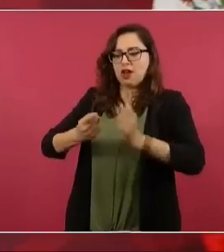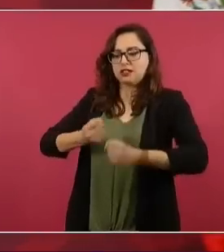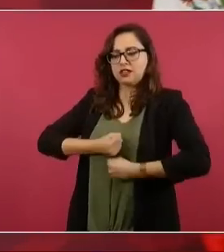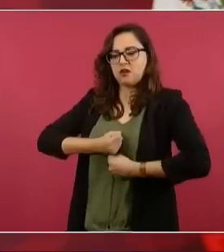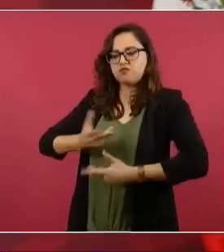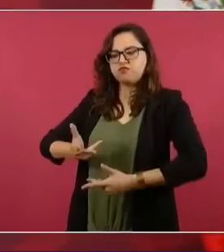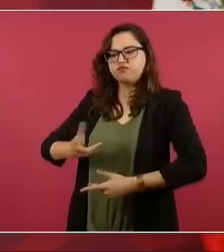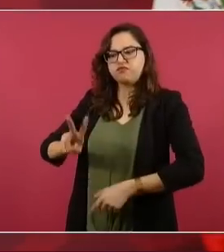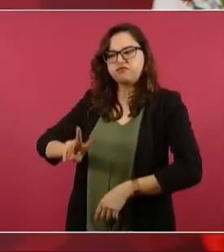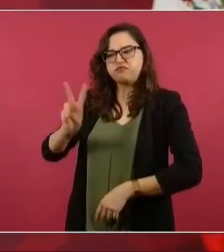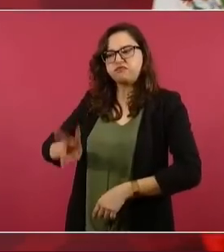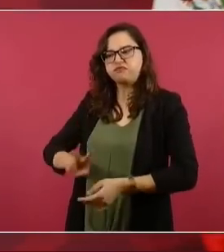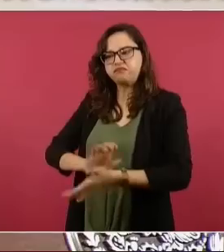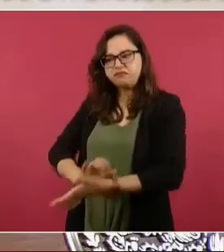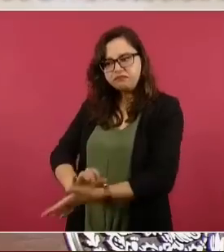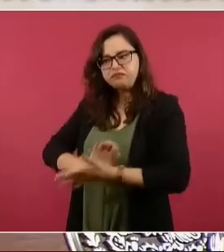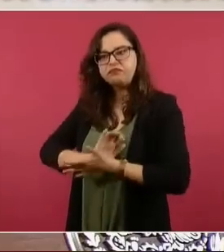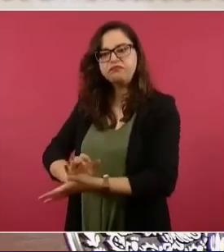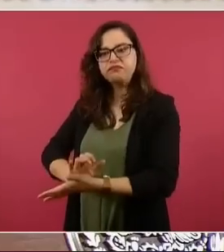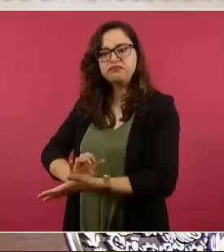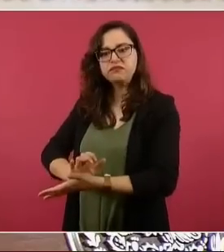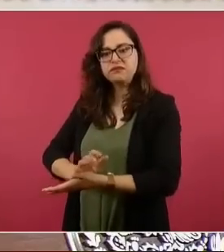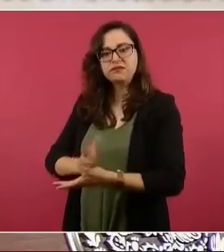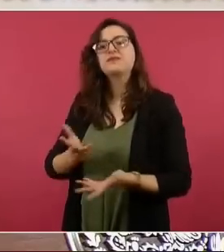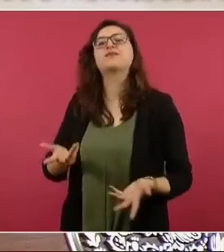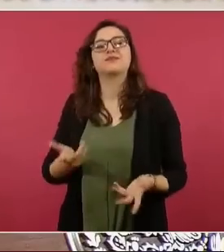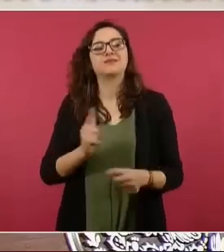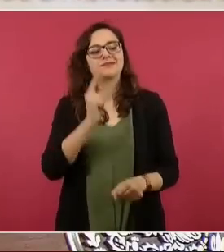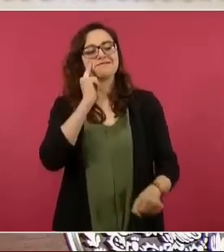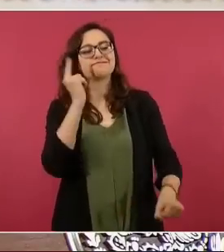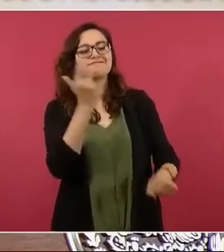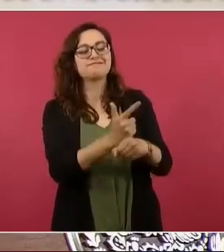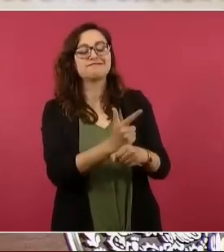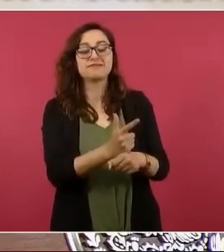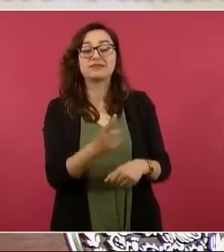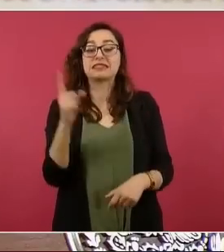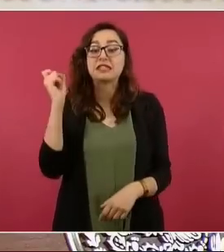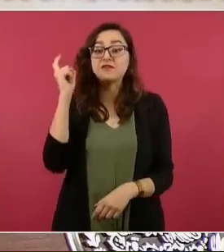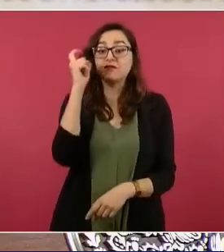la simulación. Es lo mismo que la prensa.